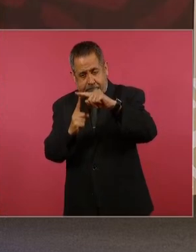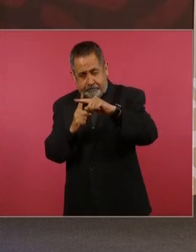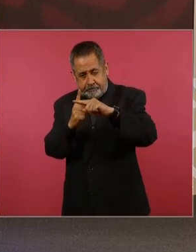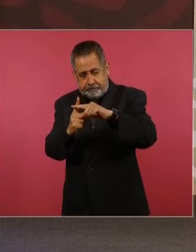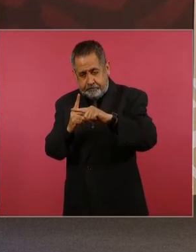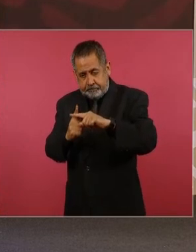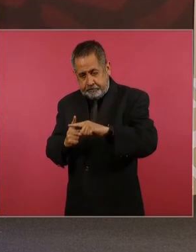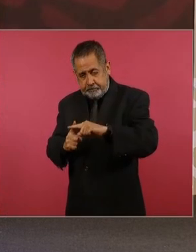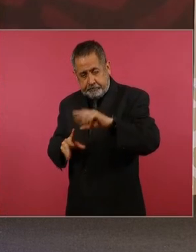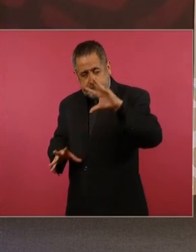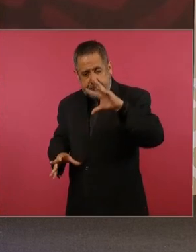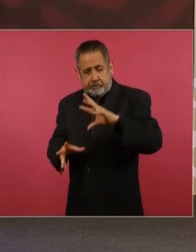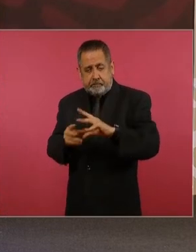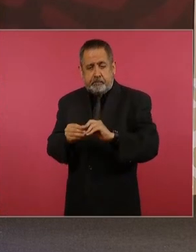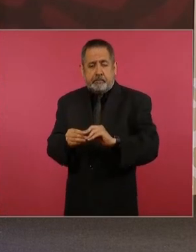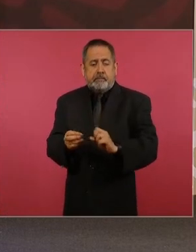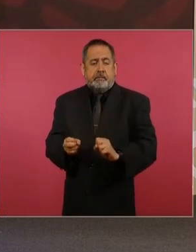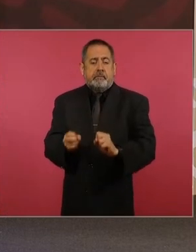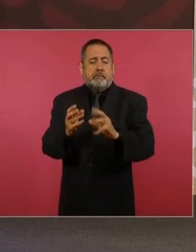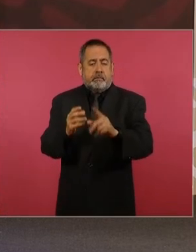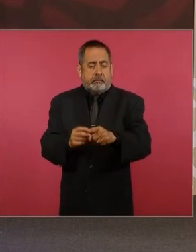toda esta suma,